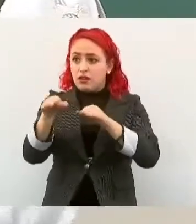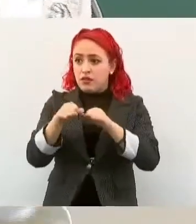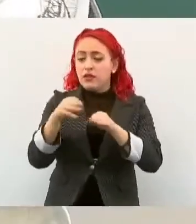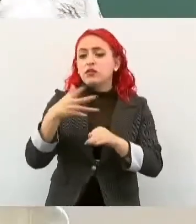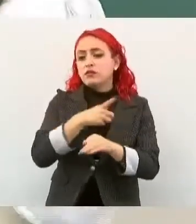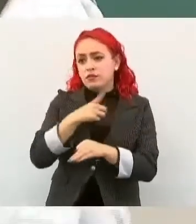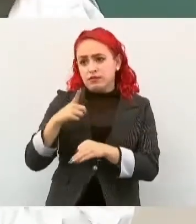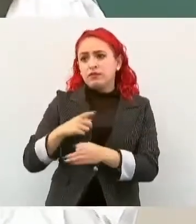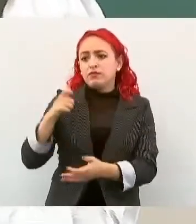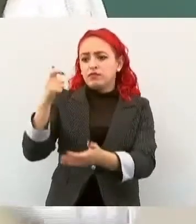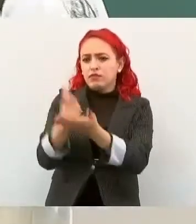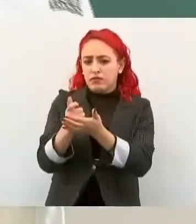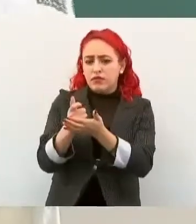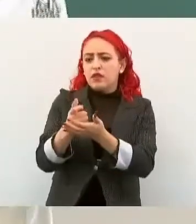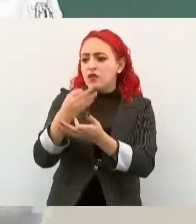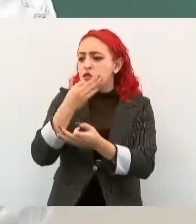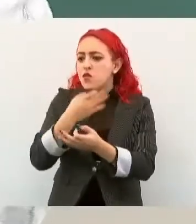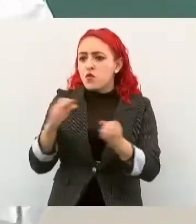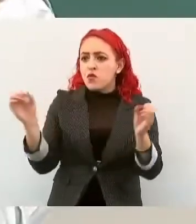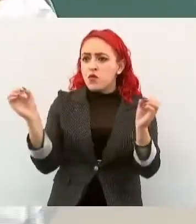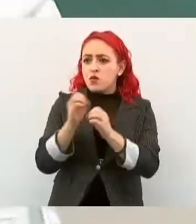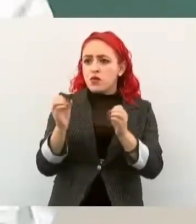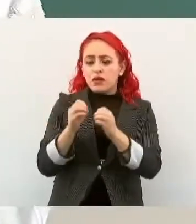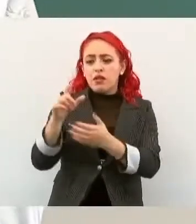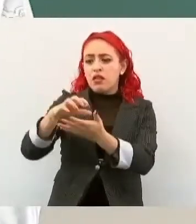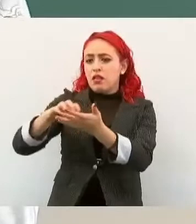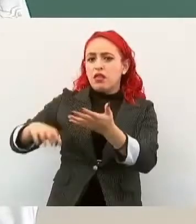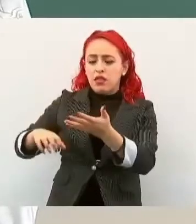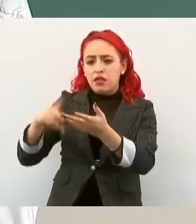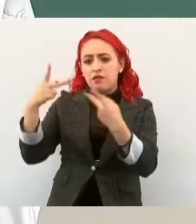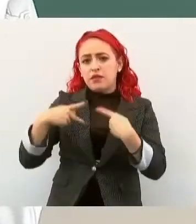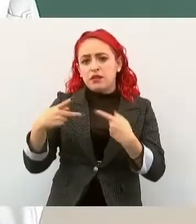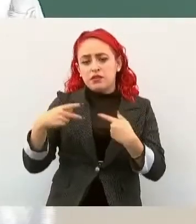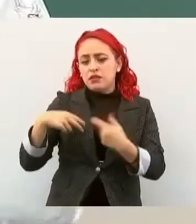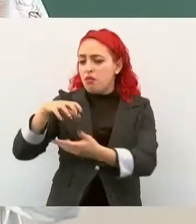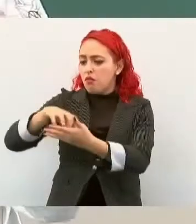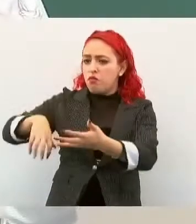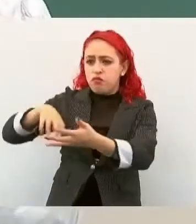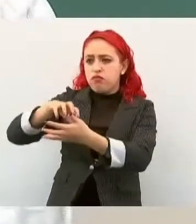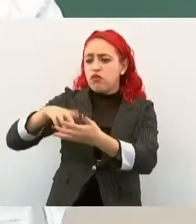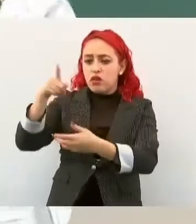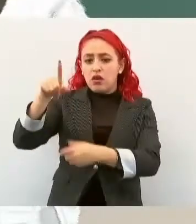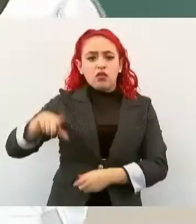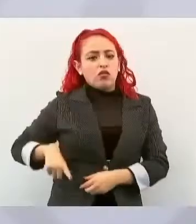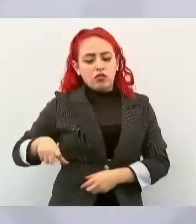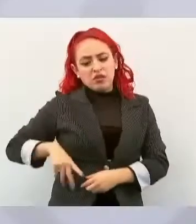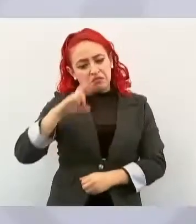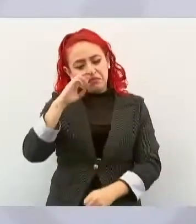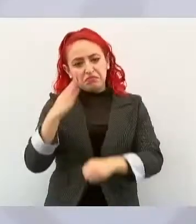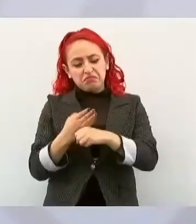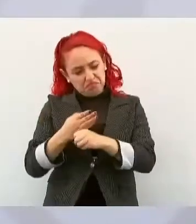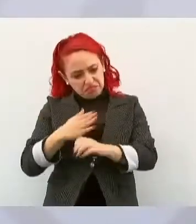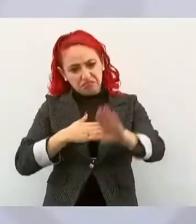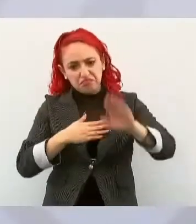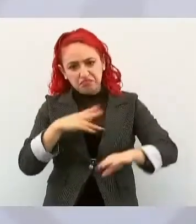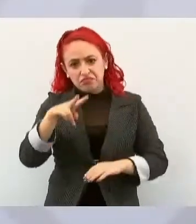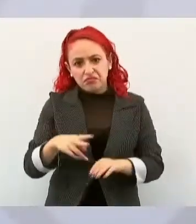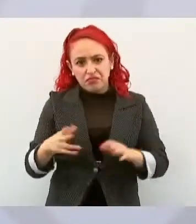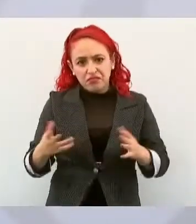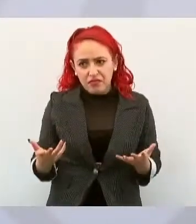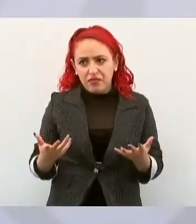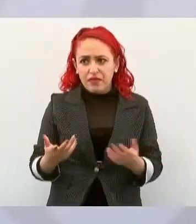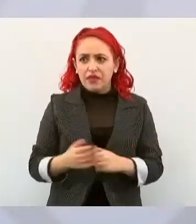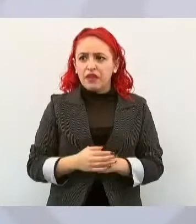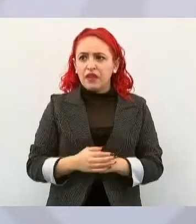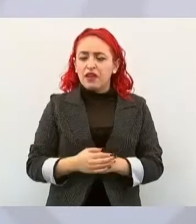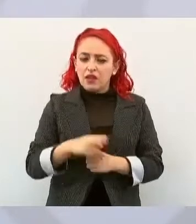existían. No se enteraron al IMSS, pero sí les descontaron a los trabajadores esas cuotas y el gobernador ha hecho un